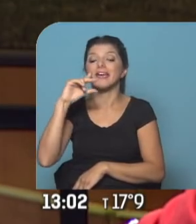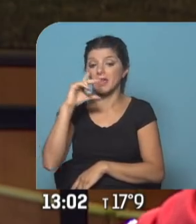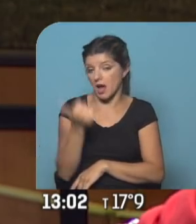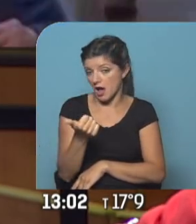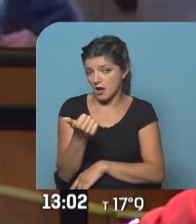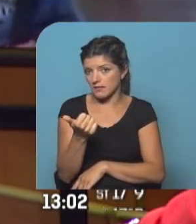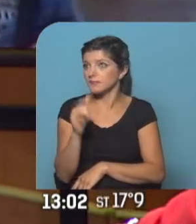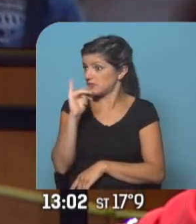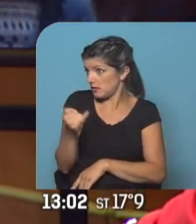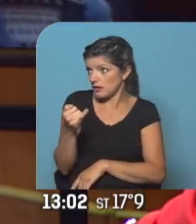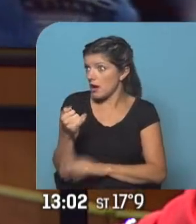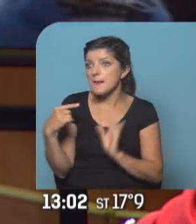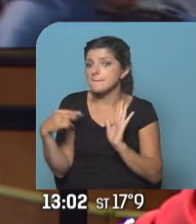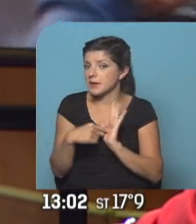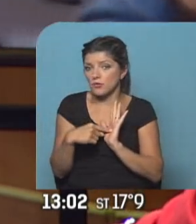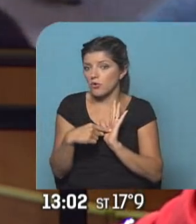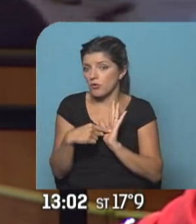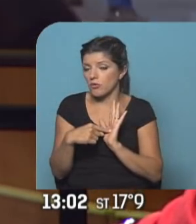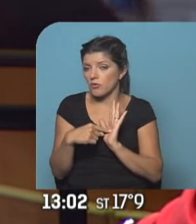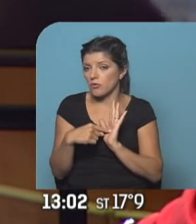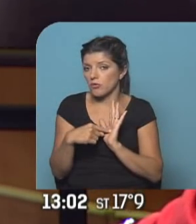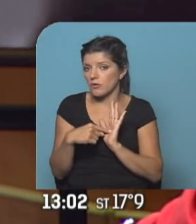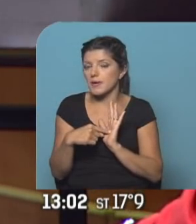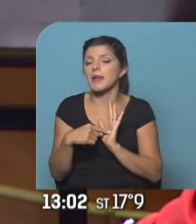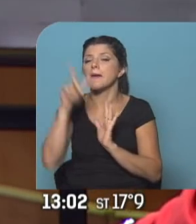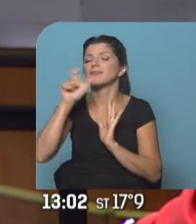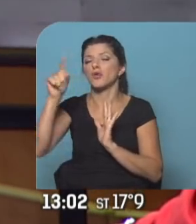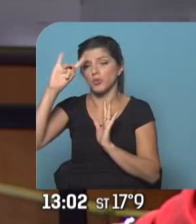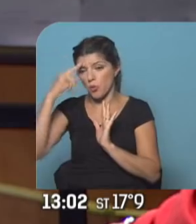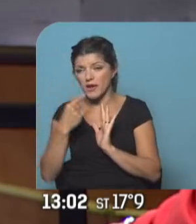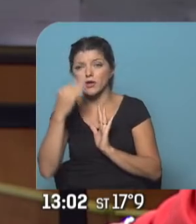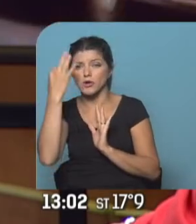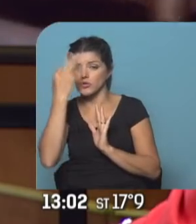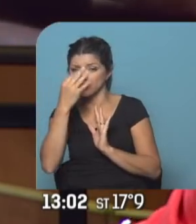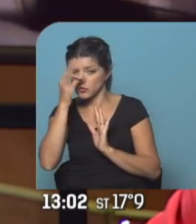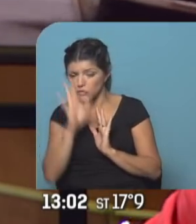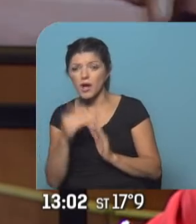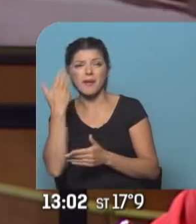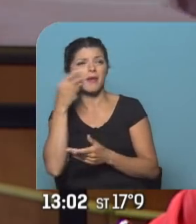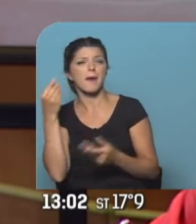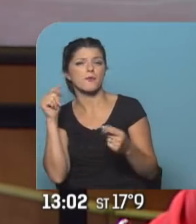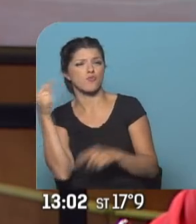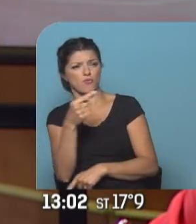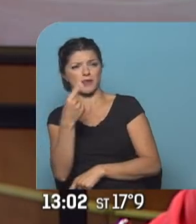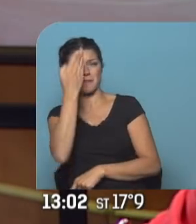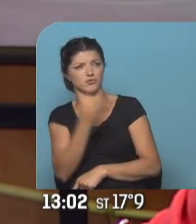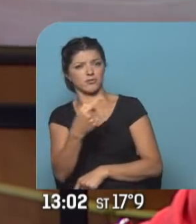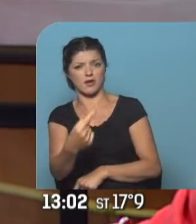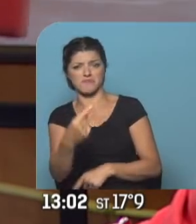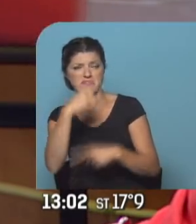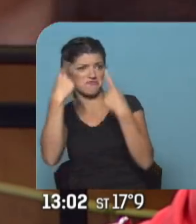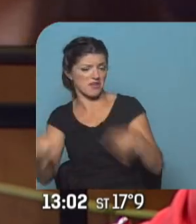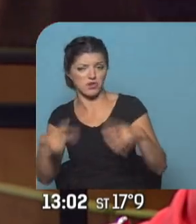afectando el rumbo en Uruguay. A nadie se le ocurre estigmatizar a un opositor. Claro. Y en todo caso, cuando hay